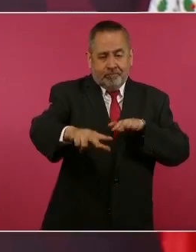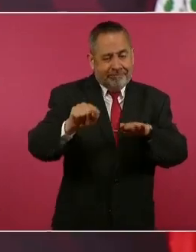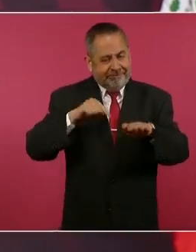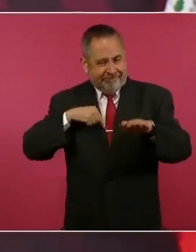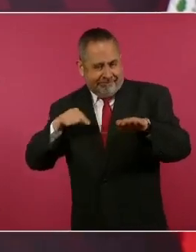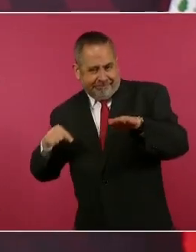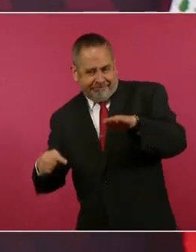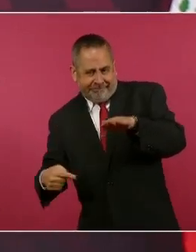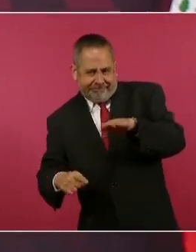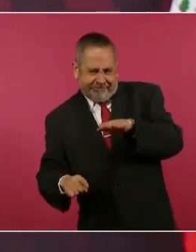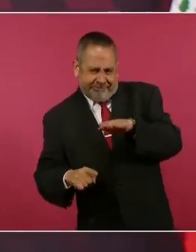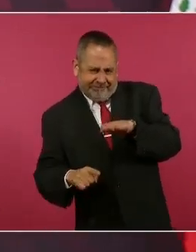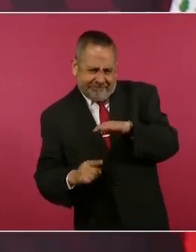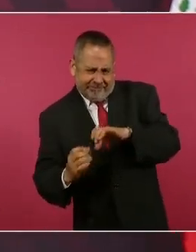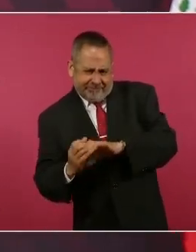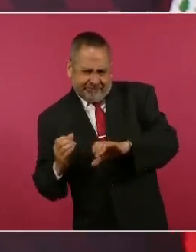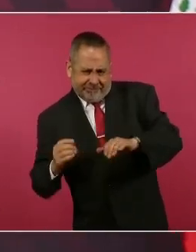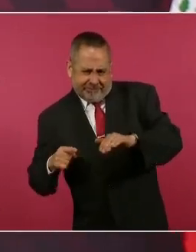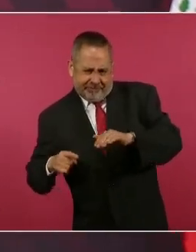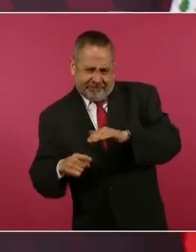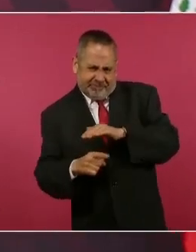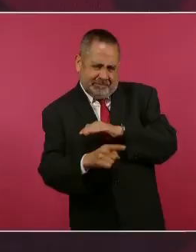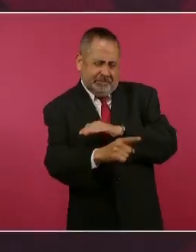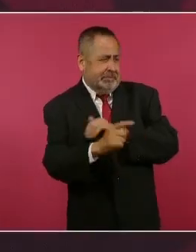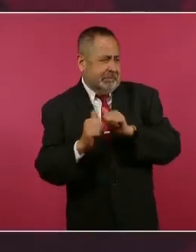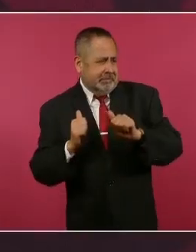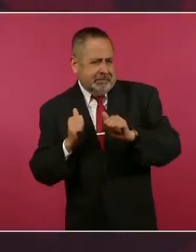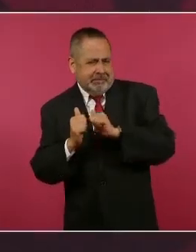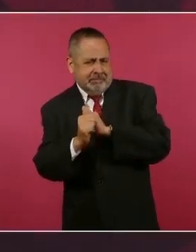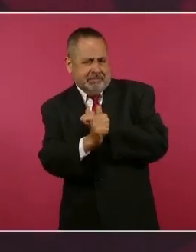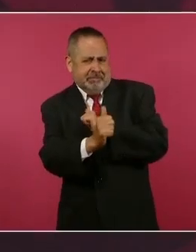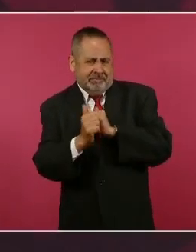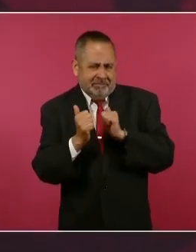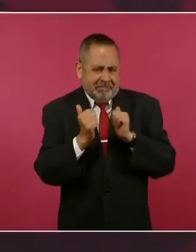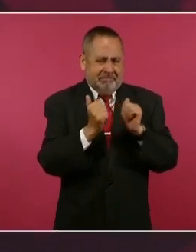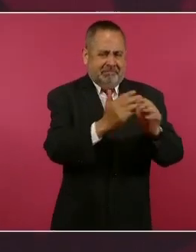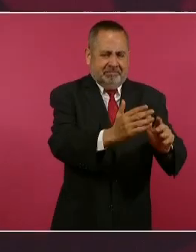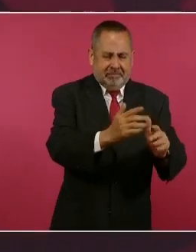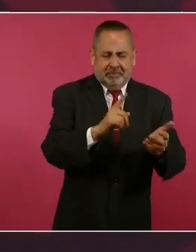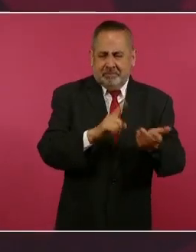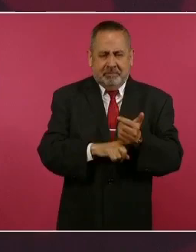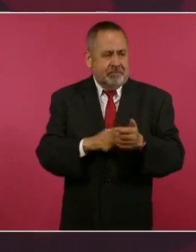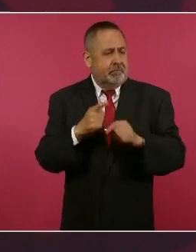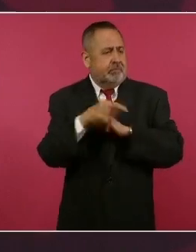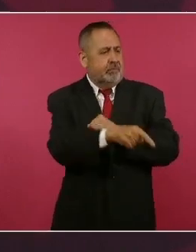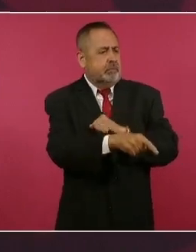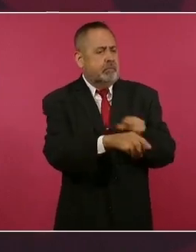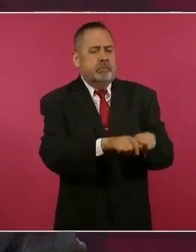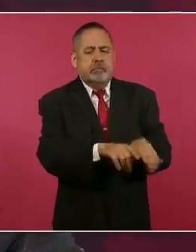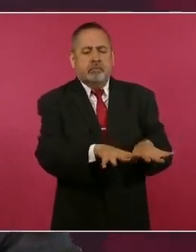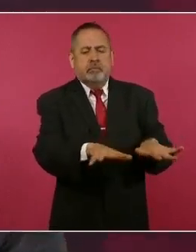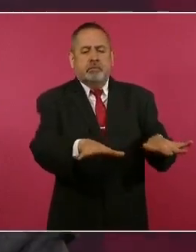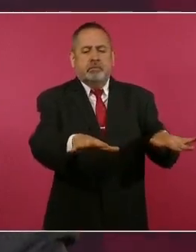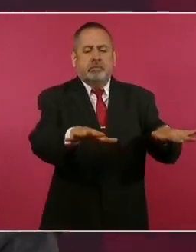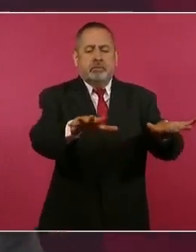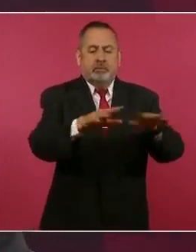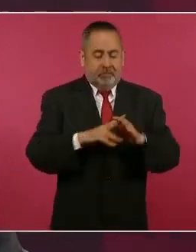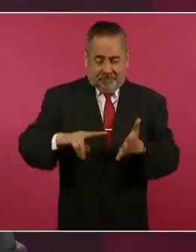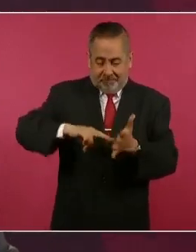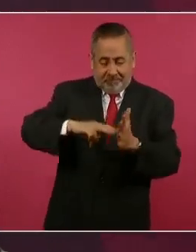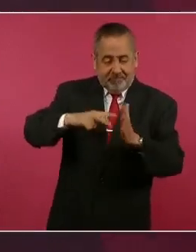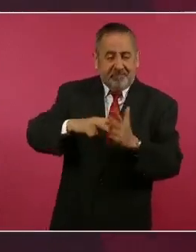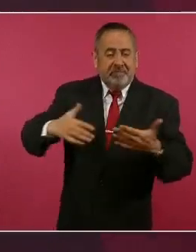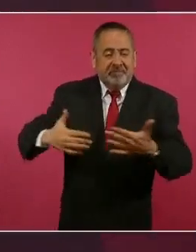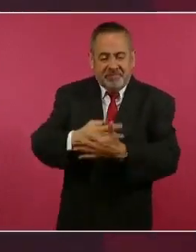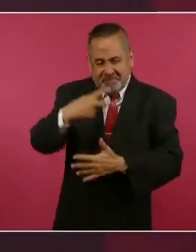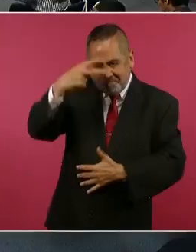¿sí?, de una zona a otra, canales para riego, ingenieros